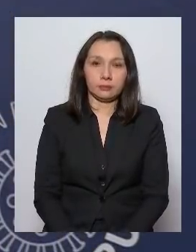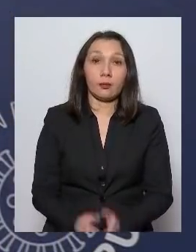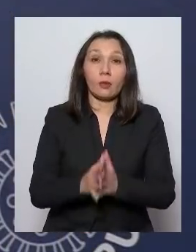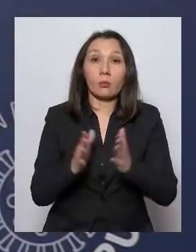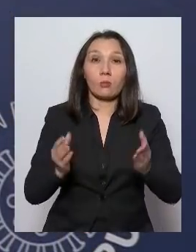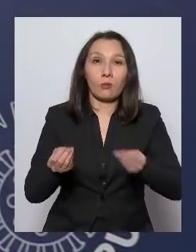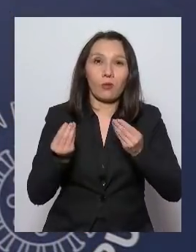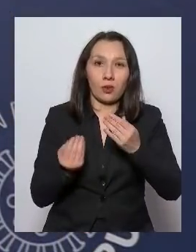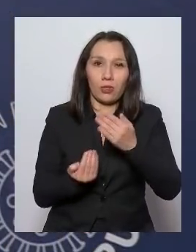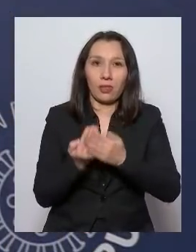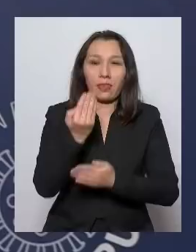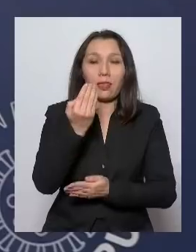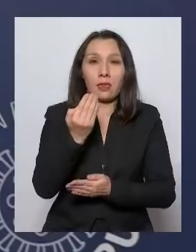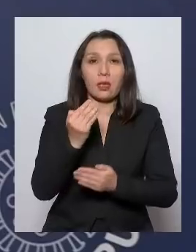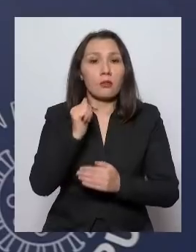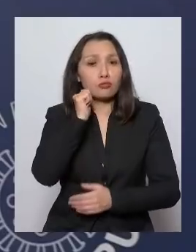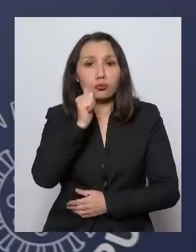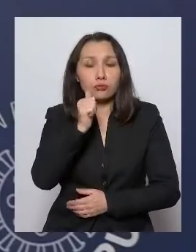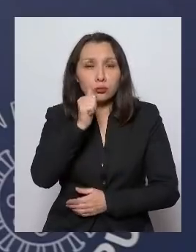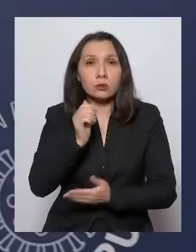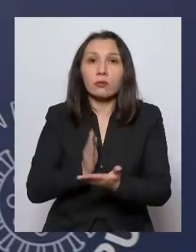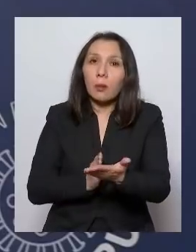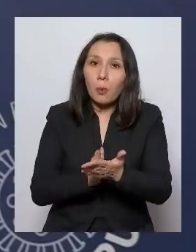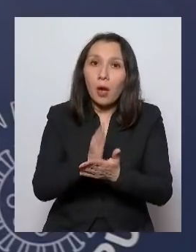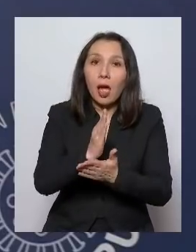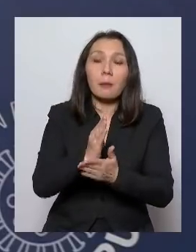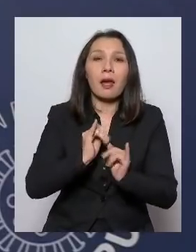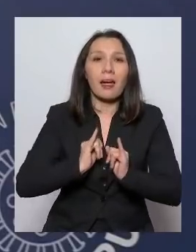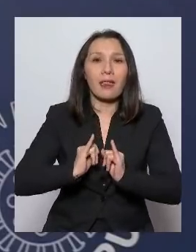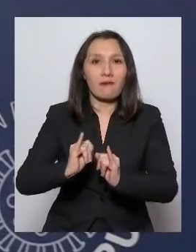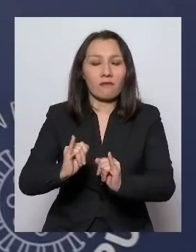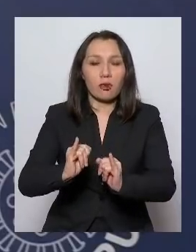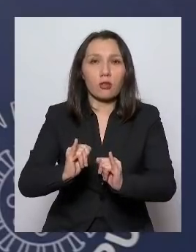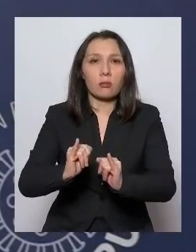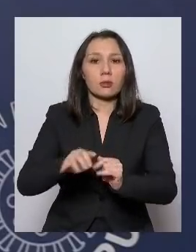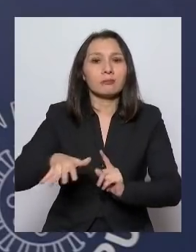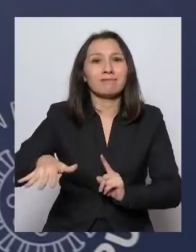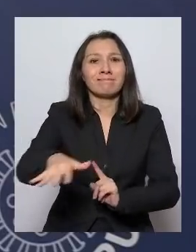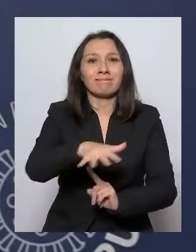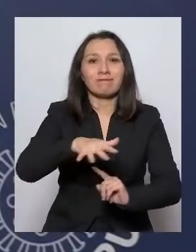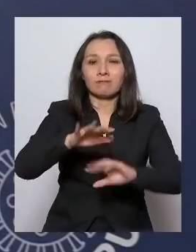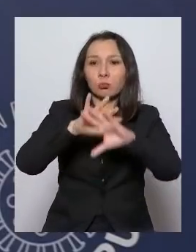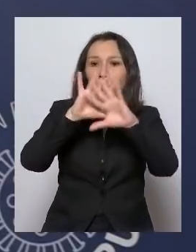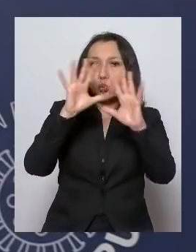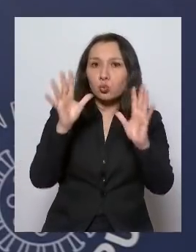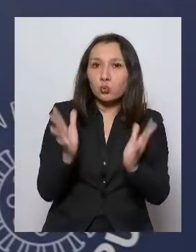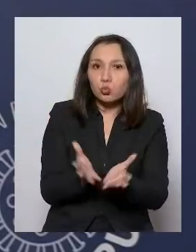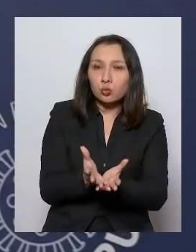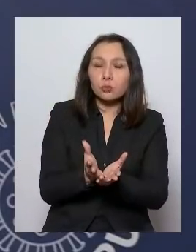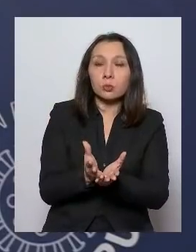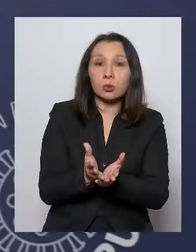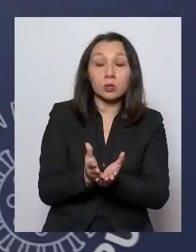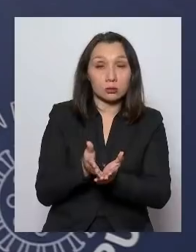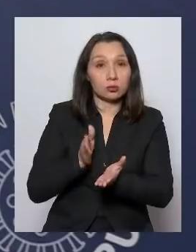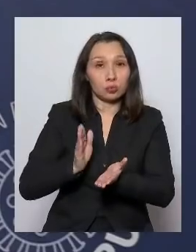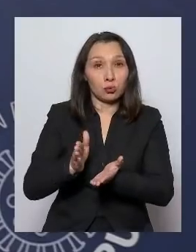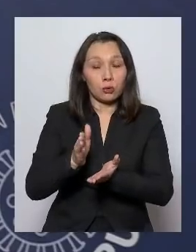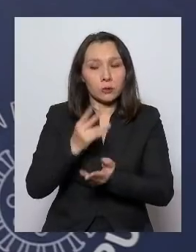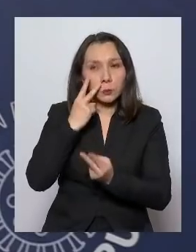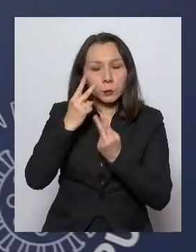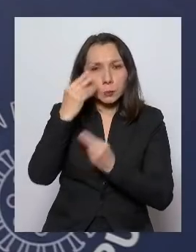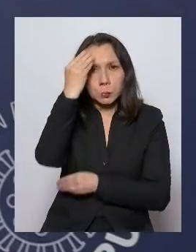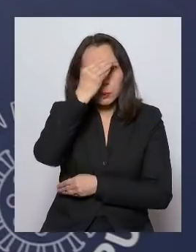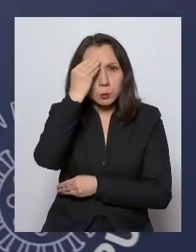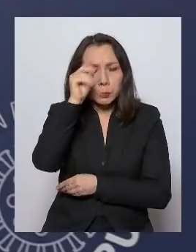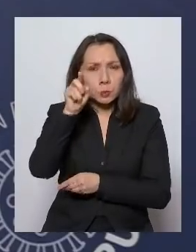Muy buenos días. Como todos los días, vamos a partir por el informe La situación a nivel mundial. Sigue siendo preocupante